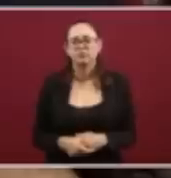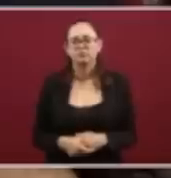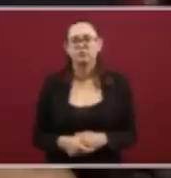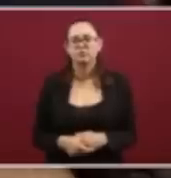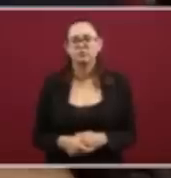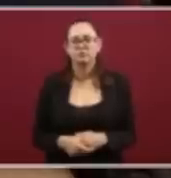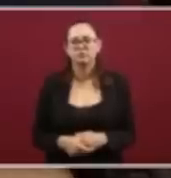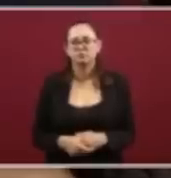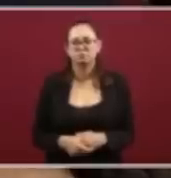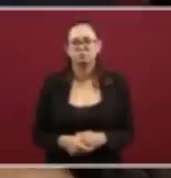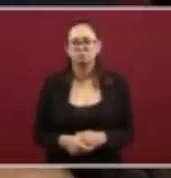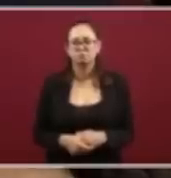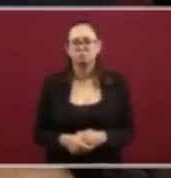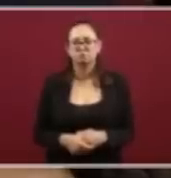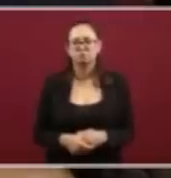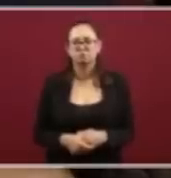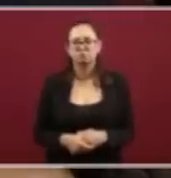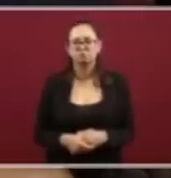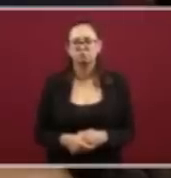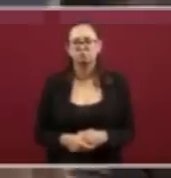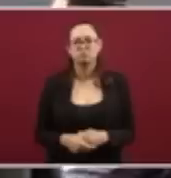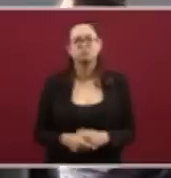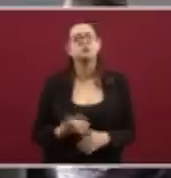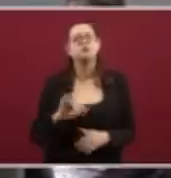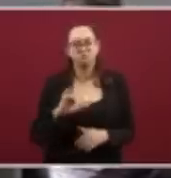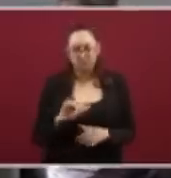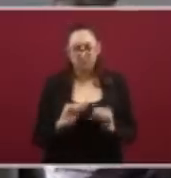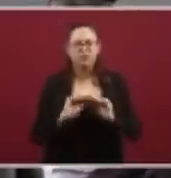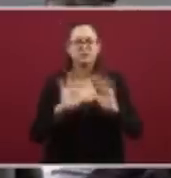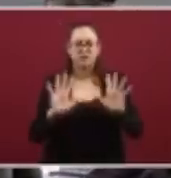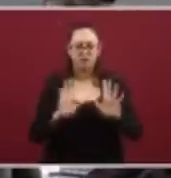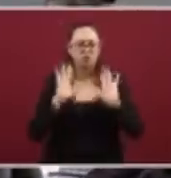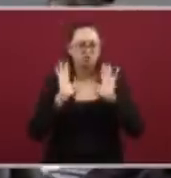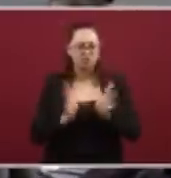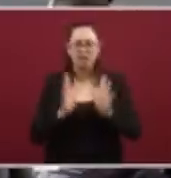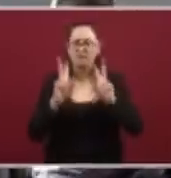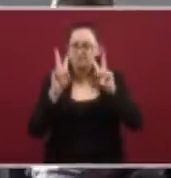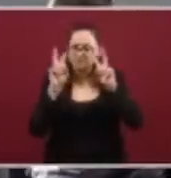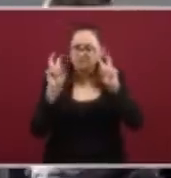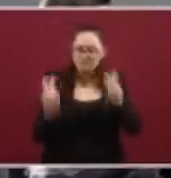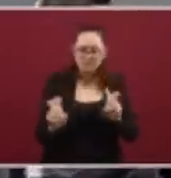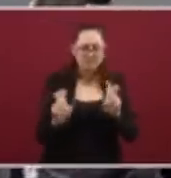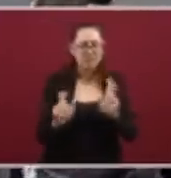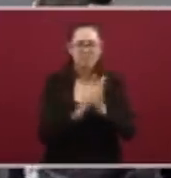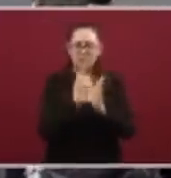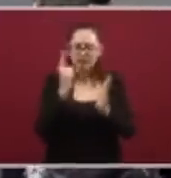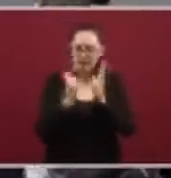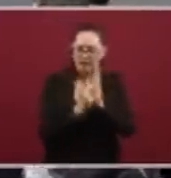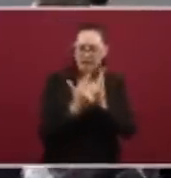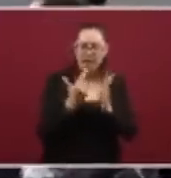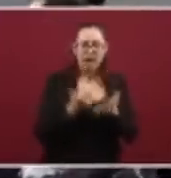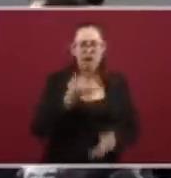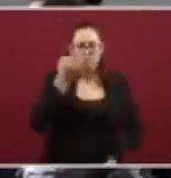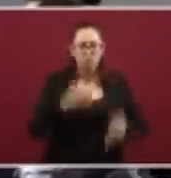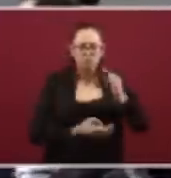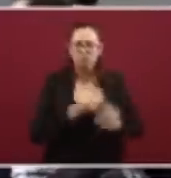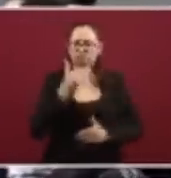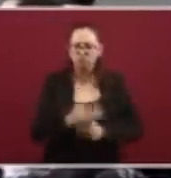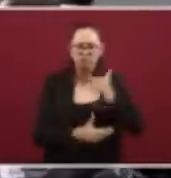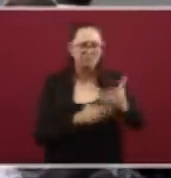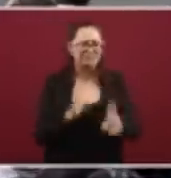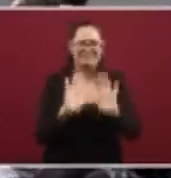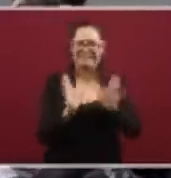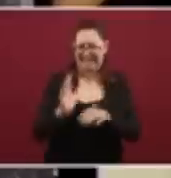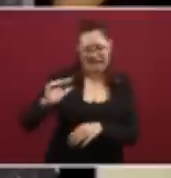por supuesto en el avance legislativo se está avanzando ya lo dijo en su primera intervención el director del seguro social respecto a